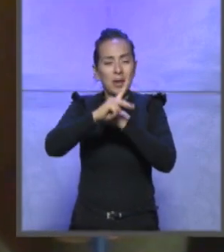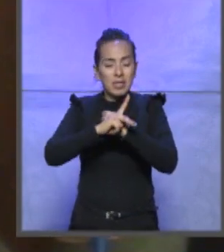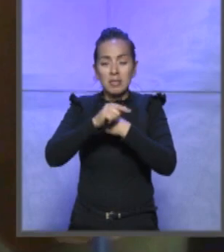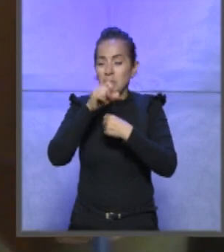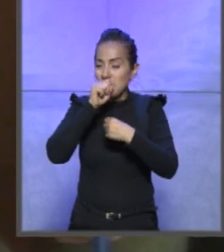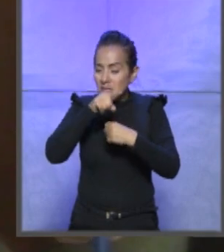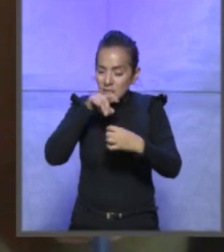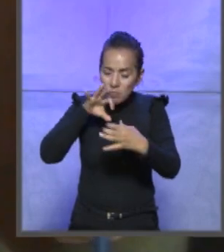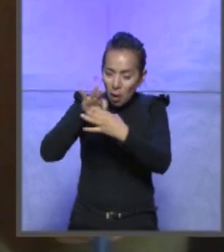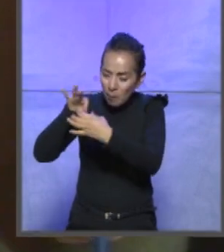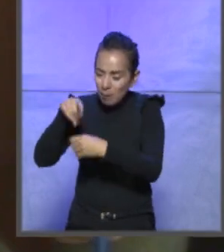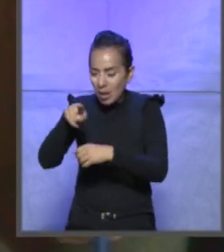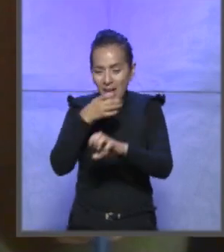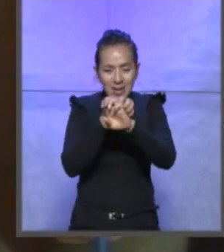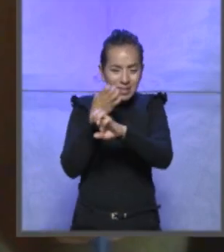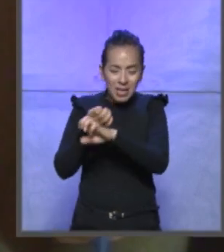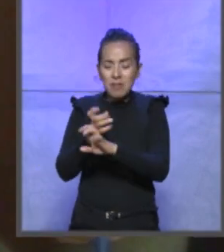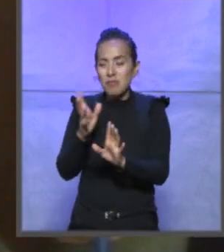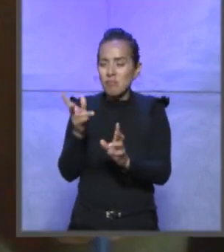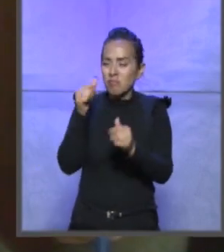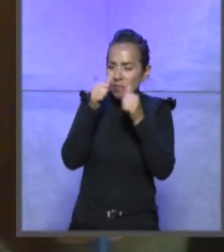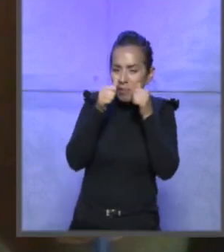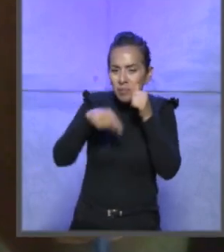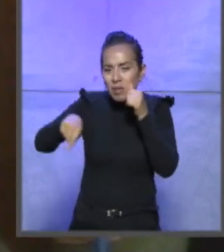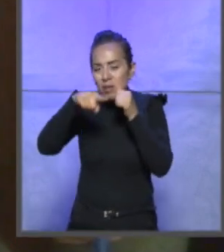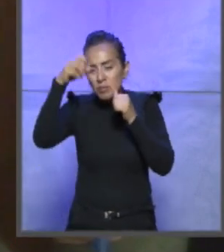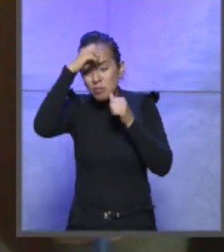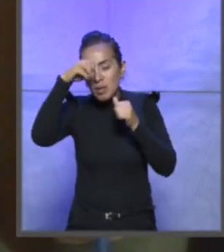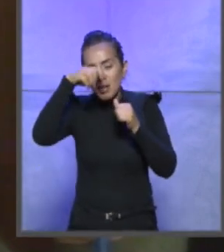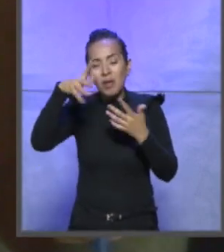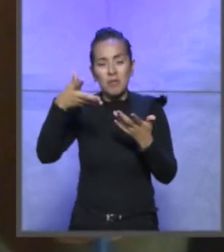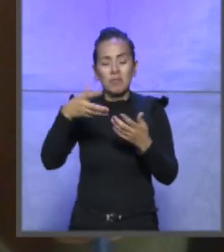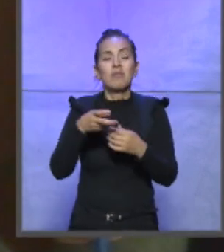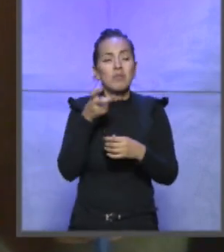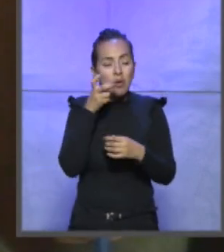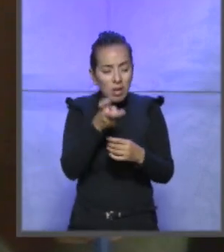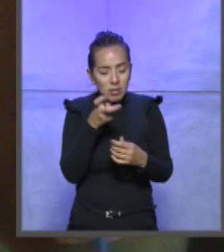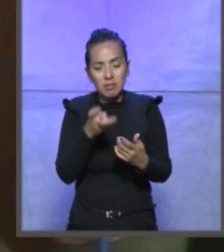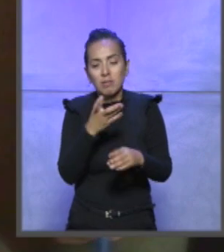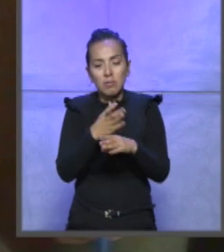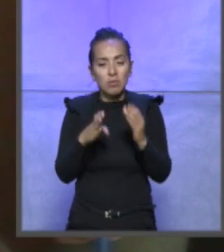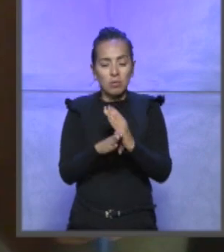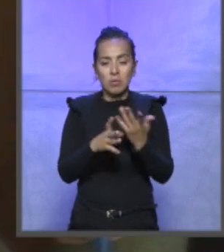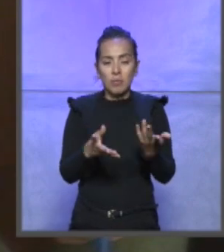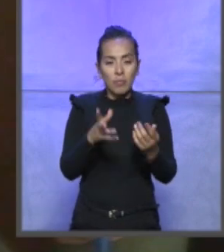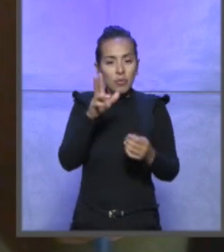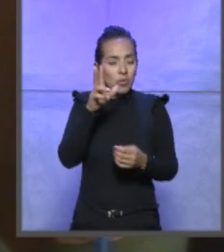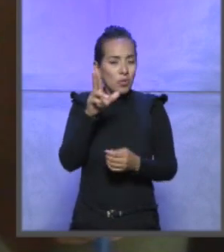entre estados, ¿no? Entonces escuchamos más opiniones, sabemos más de otros. Y por este tipo de causas es